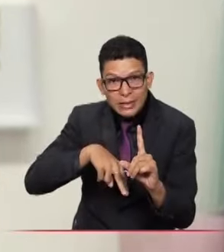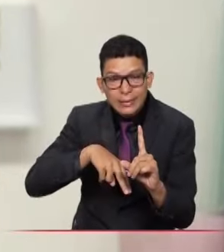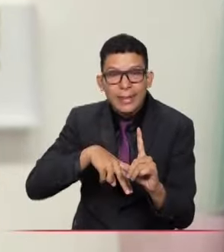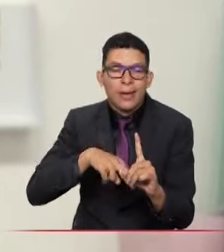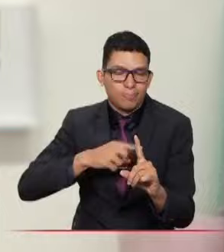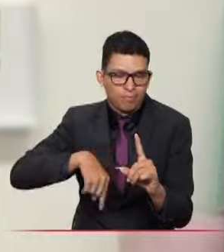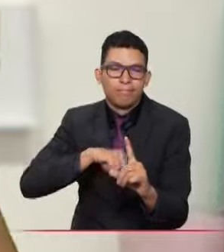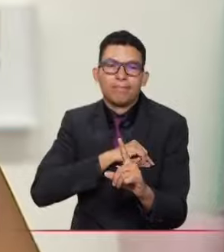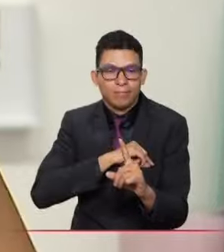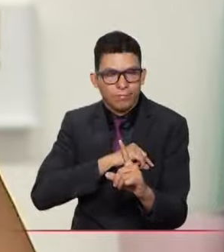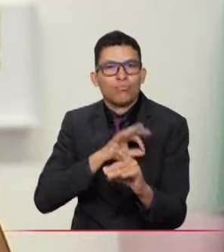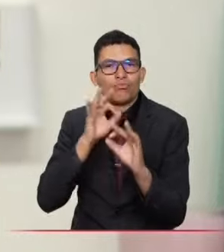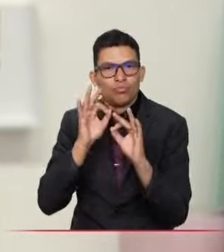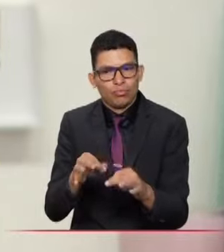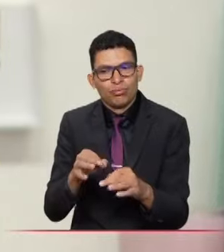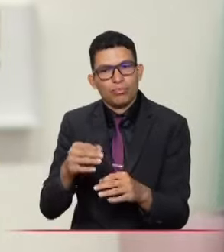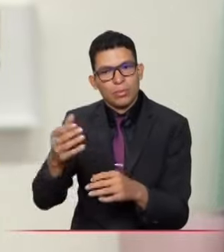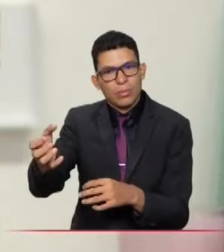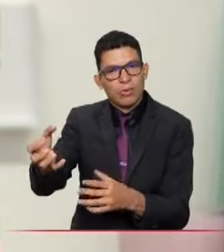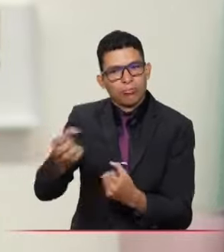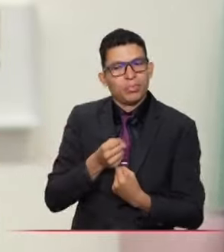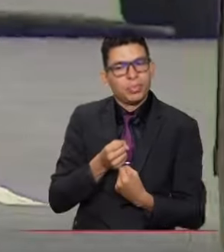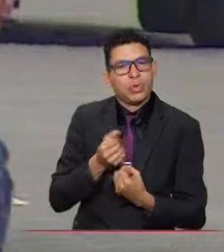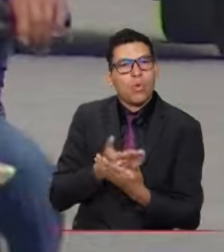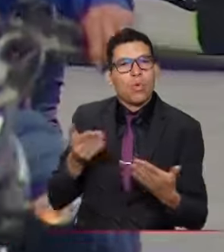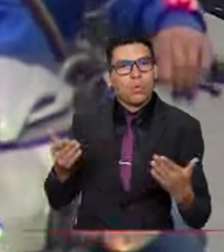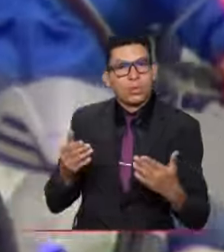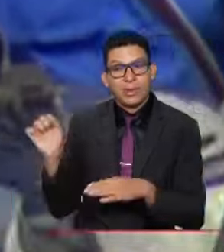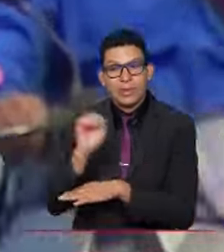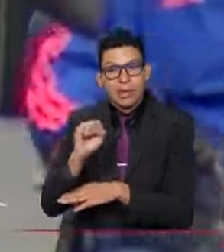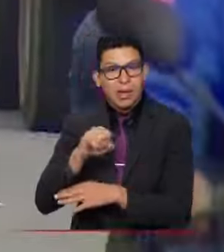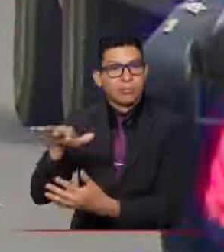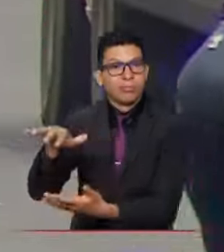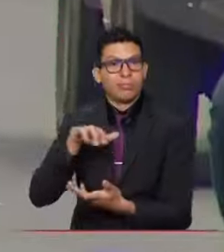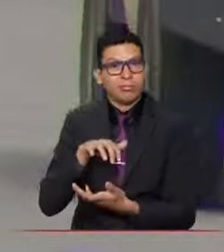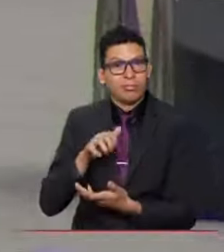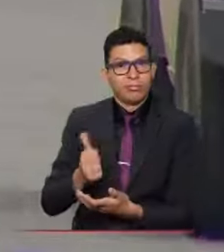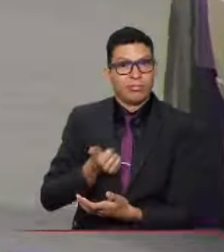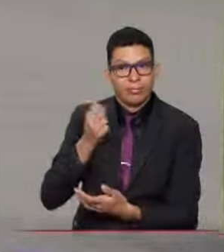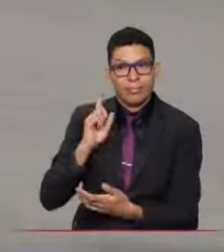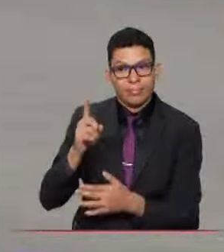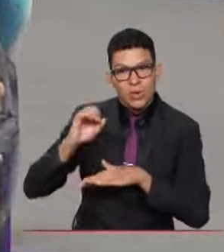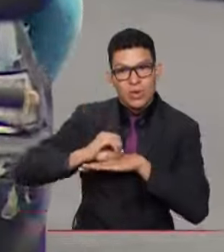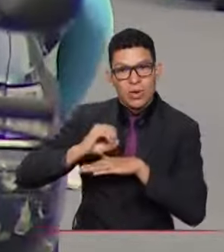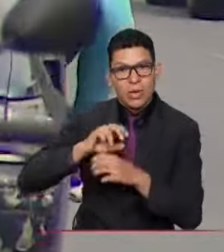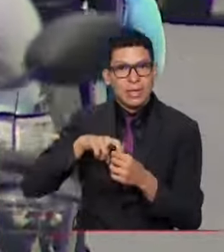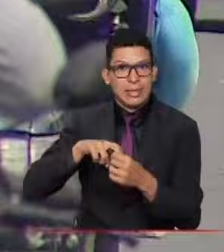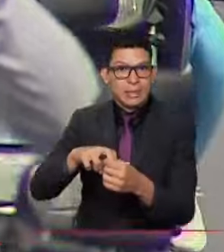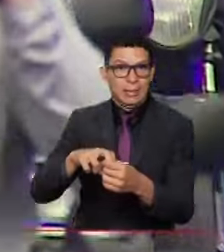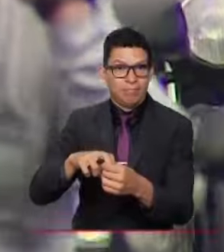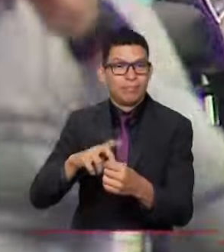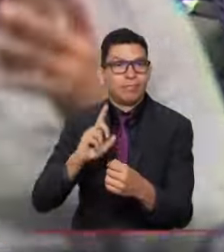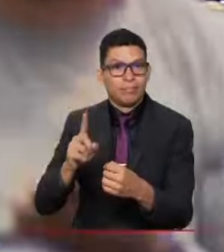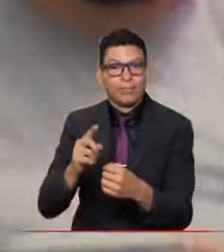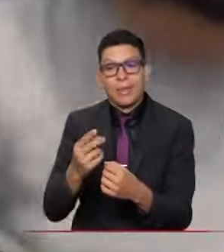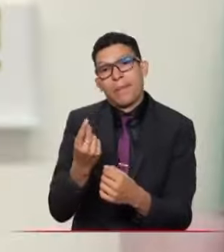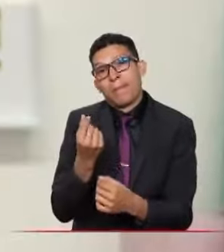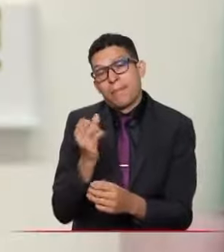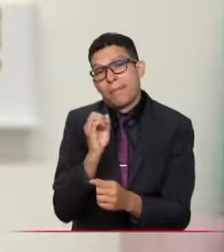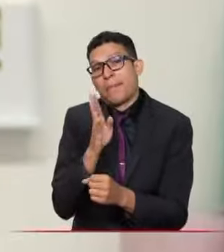vamos al coactivo que ya es el embargo del vehículo propio que se registra an el organismo de tránsito a las cuentas